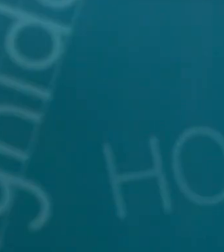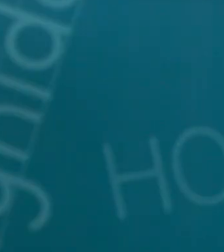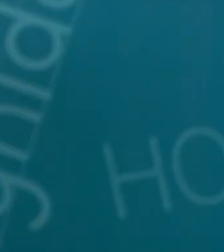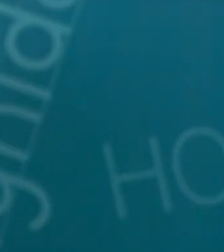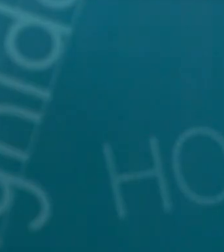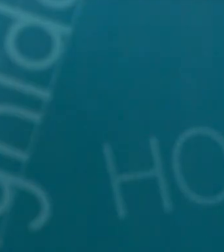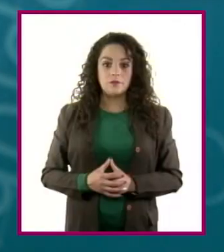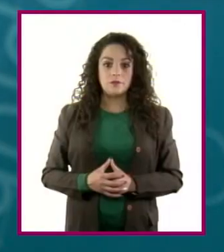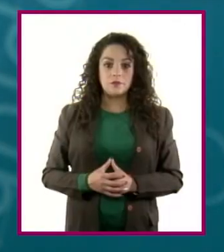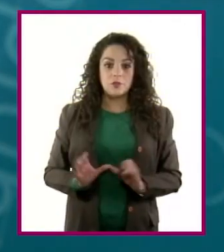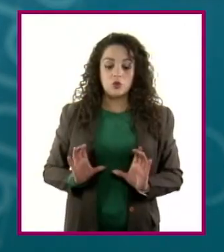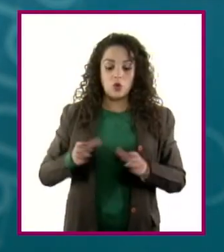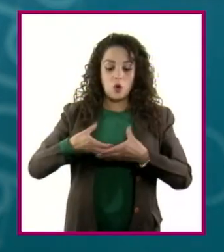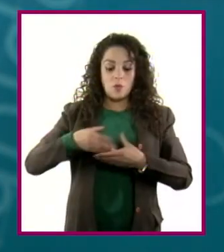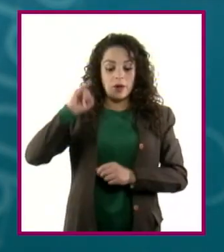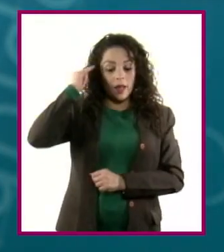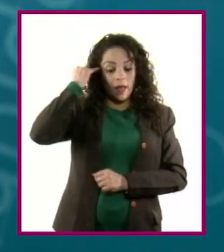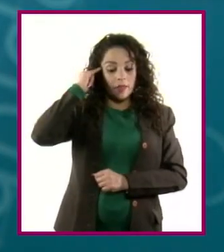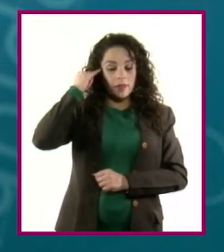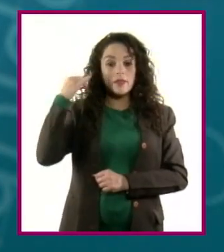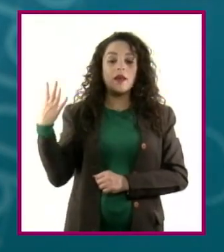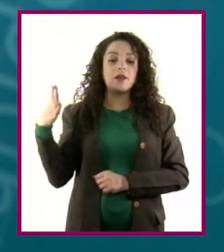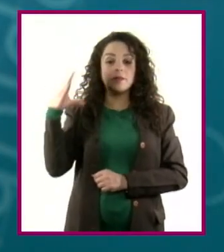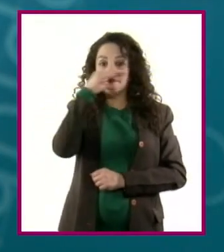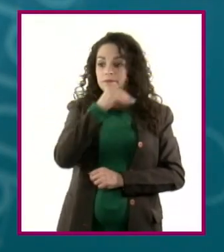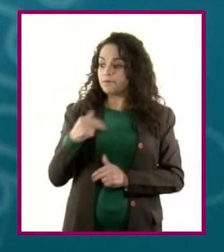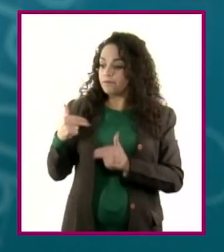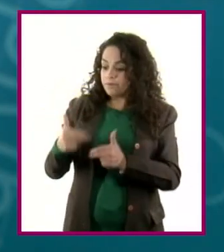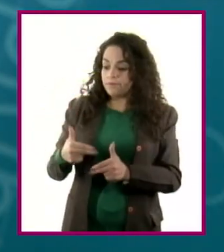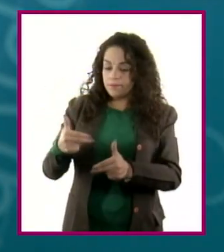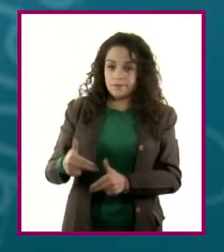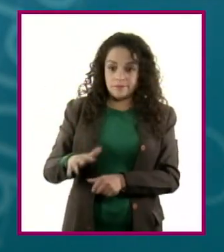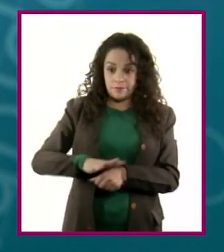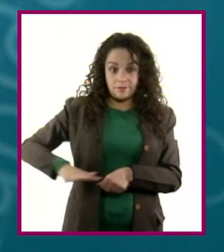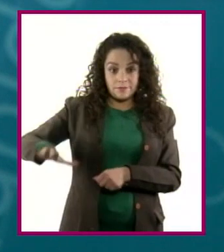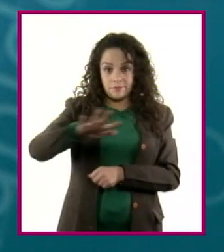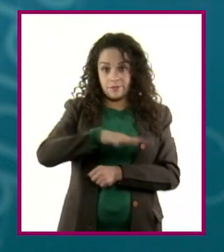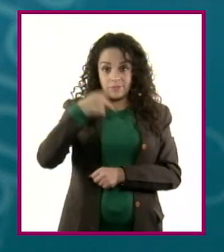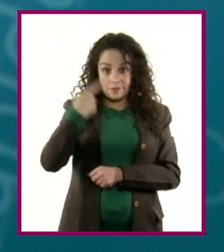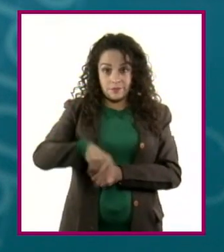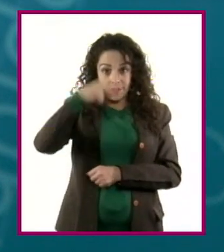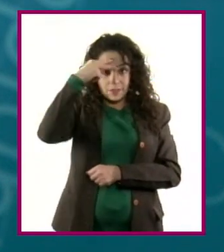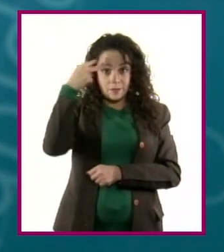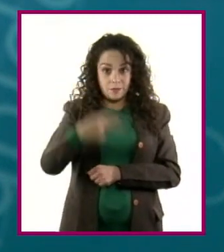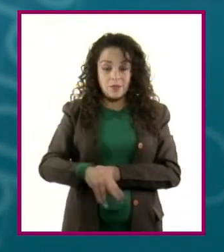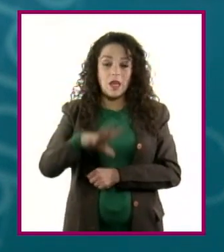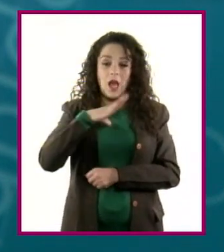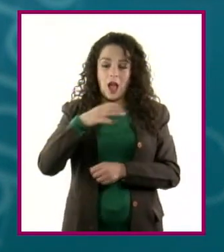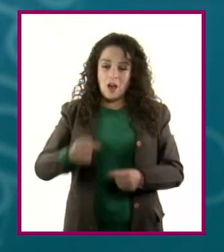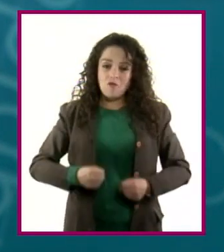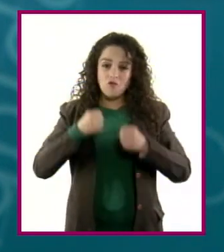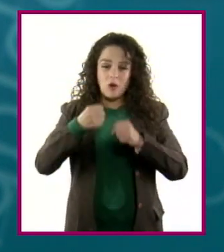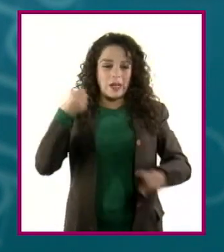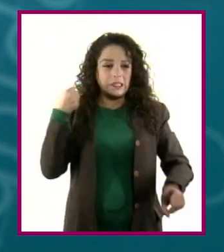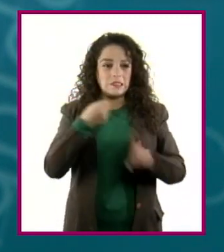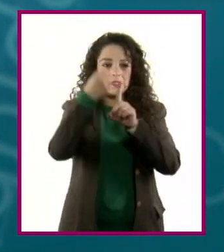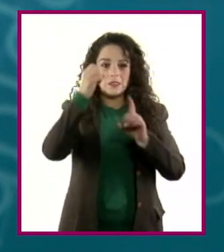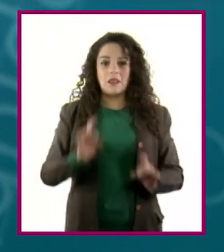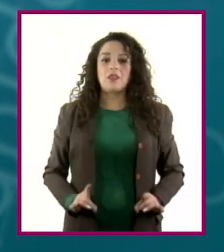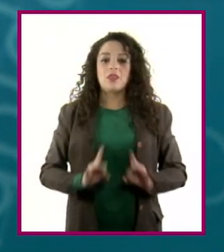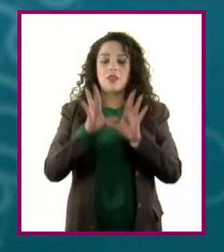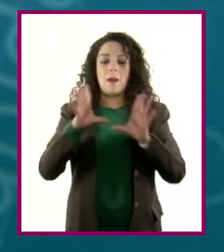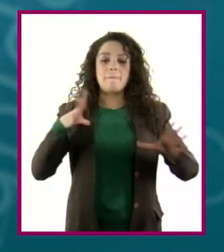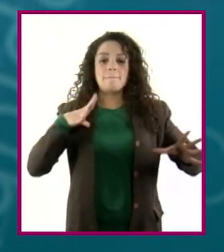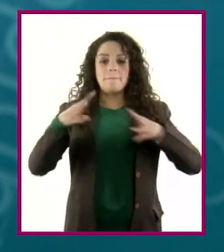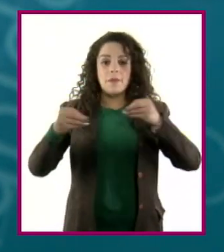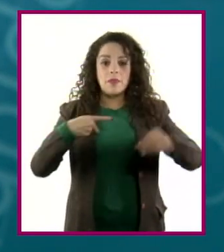Las comunidades indígenas, afromexicanas y rurales de nuestro país han tenido fuertes impactos por la pandemia, pero también